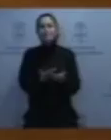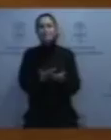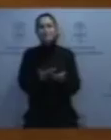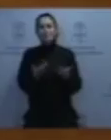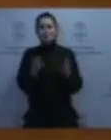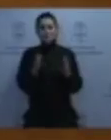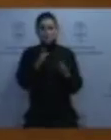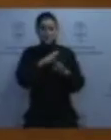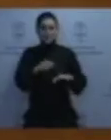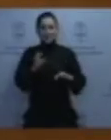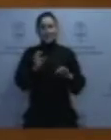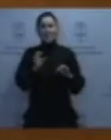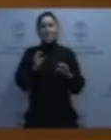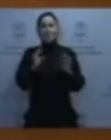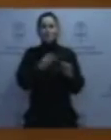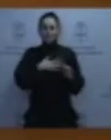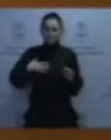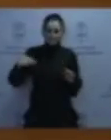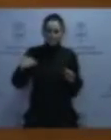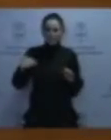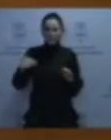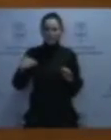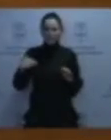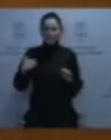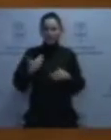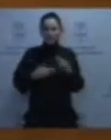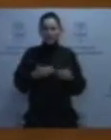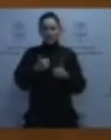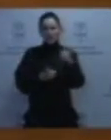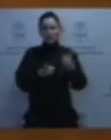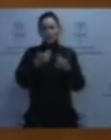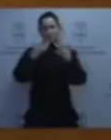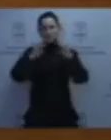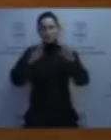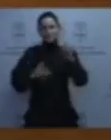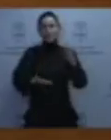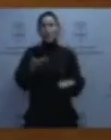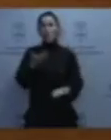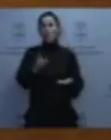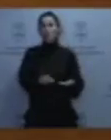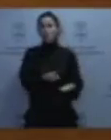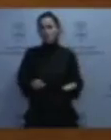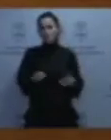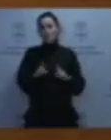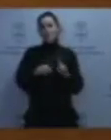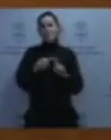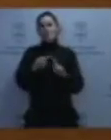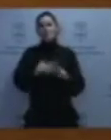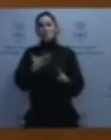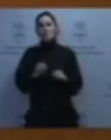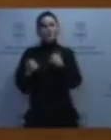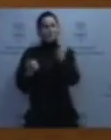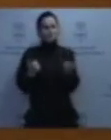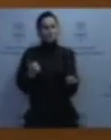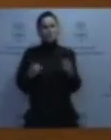que demuestre si efectivamente tienen la voluntad de sacar adelante una OPE objetiva y justa. También tienen en esas manos que esta